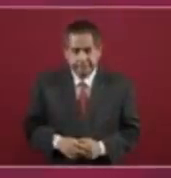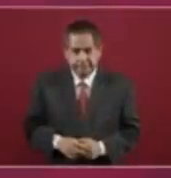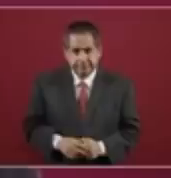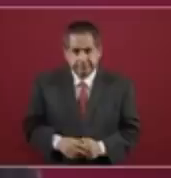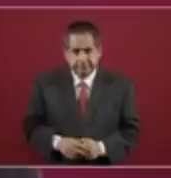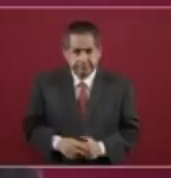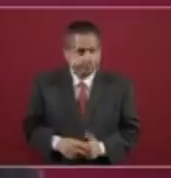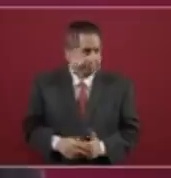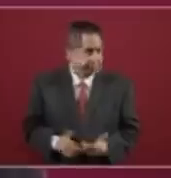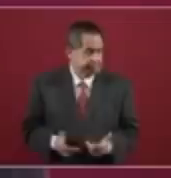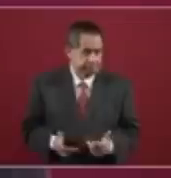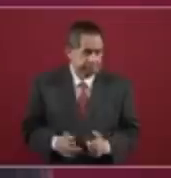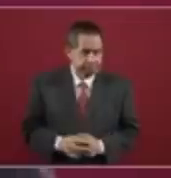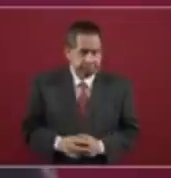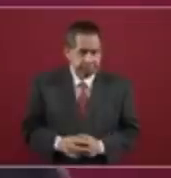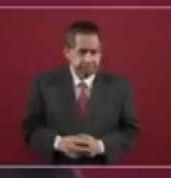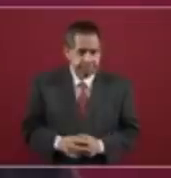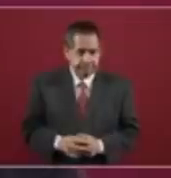cometer